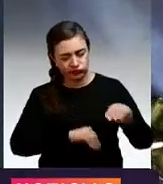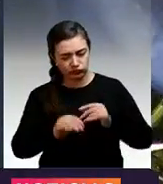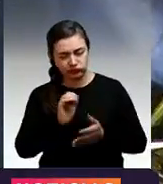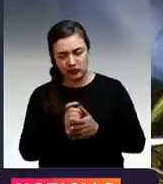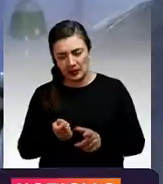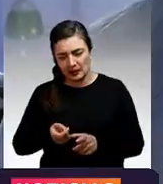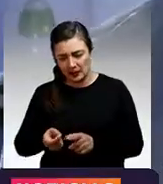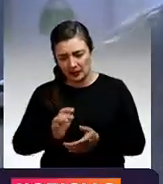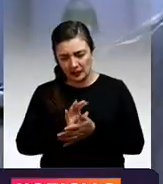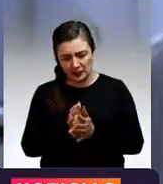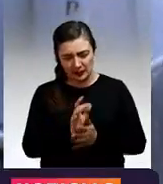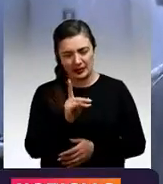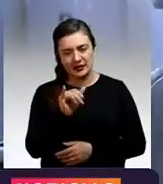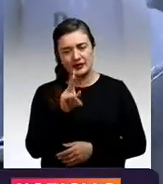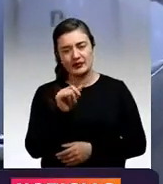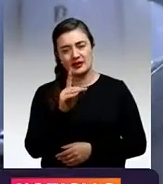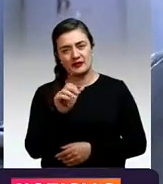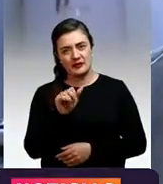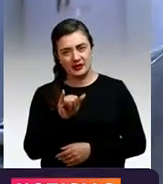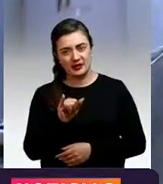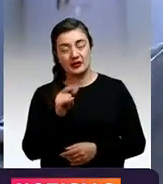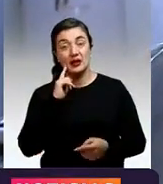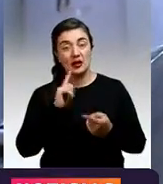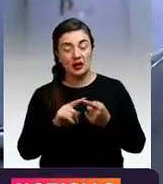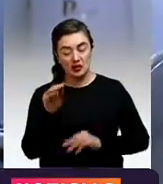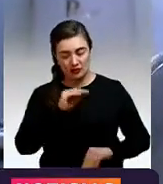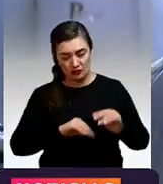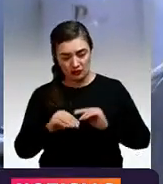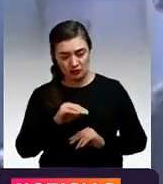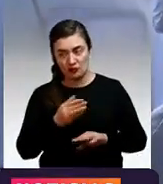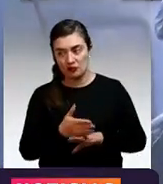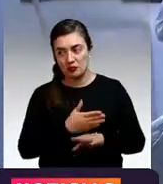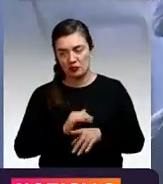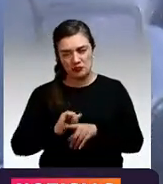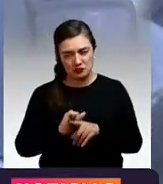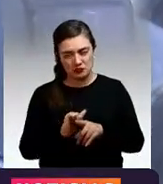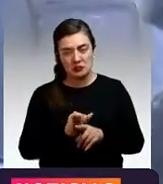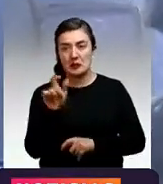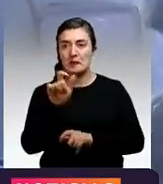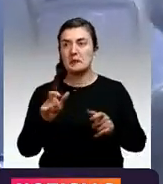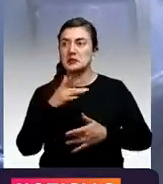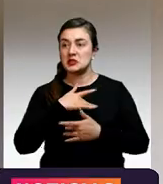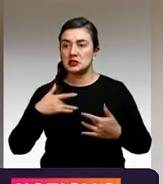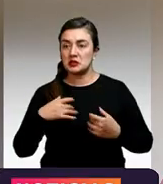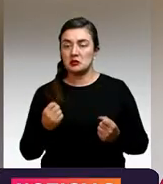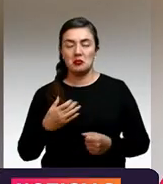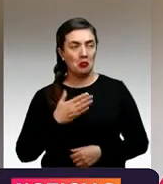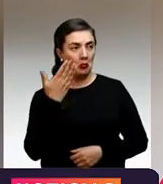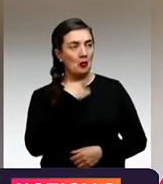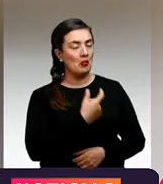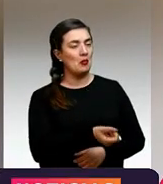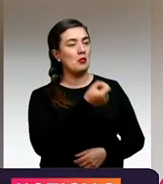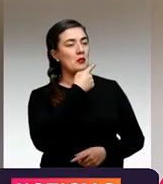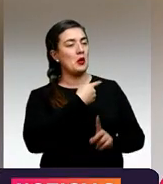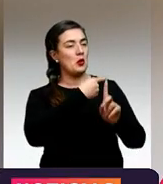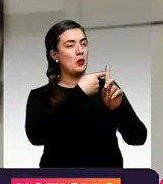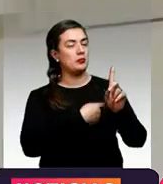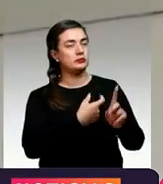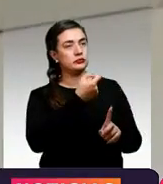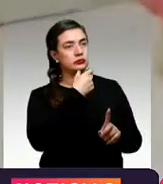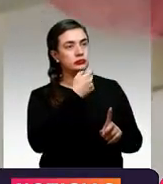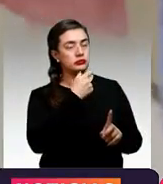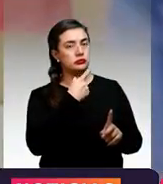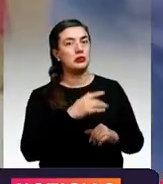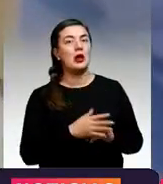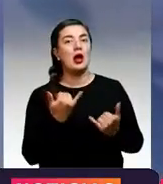del dividivi. En una fase preliminar, se han hecho pruebas con personas sanas que aceptaron ingerirlo por un mes y ahora ha comenzado